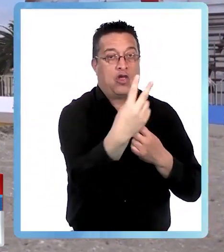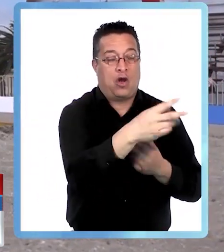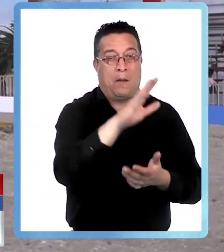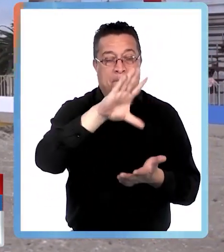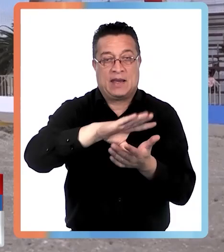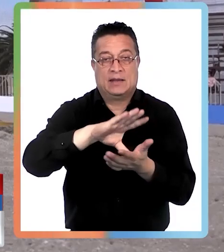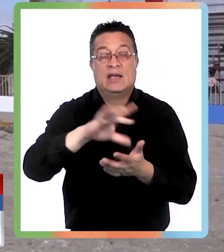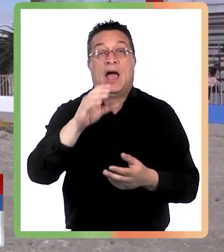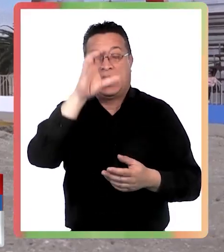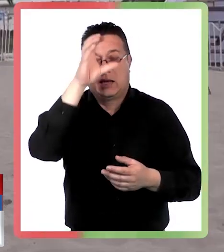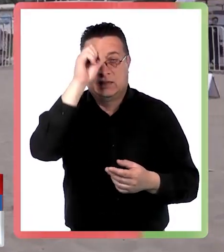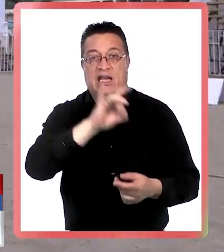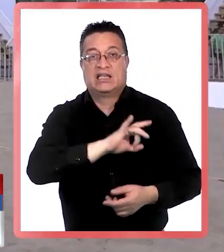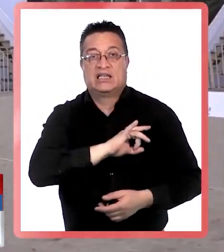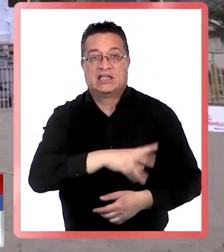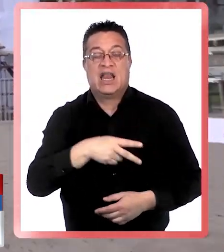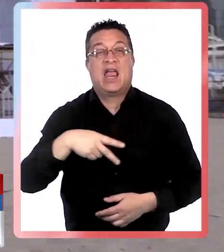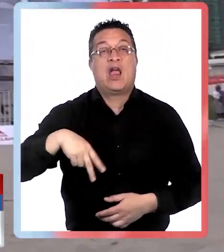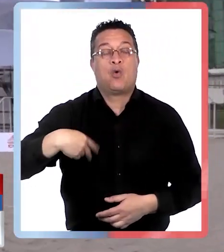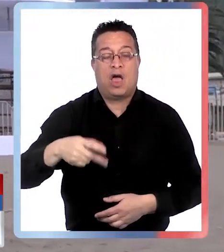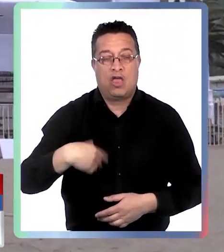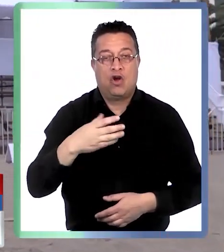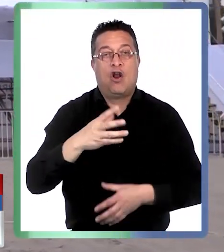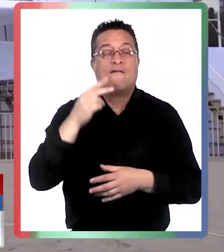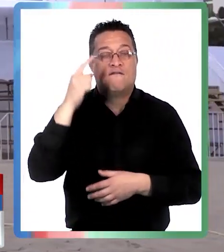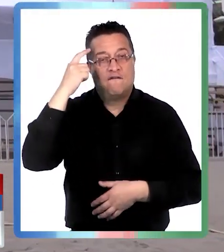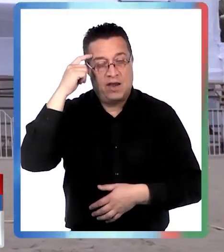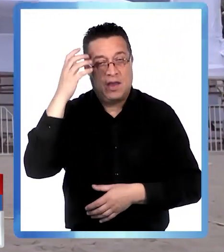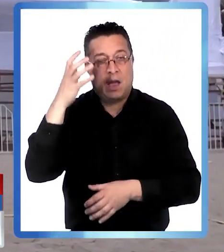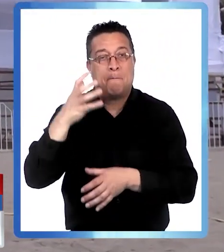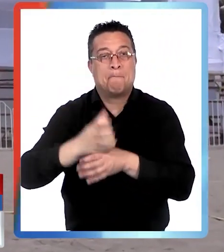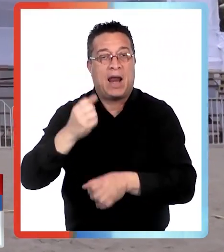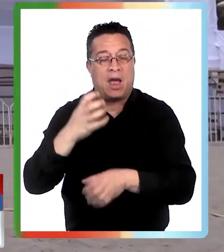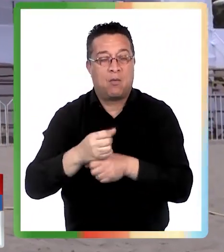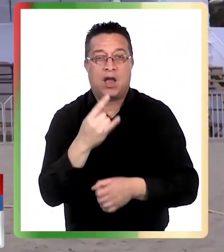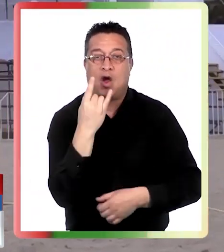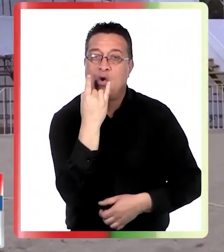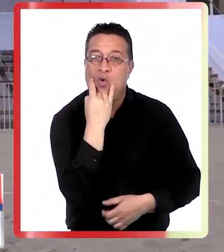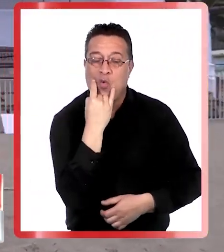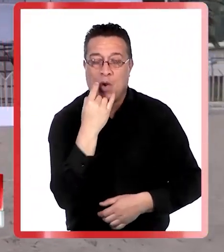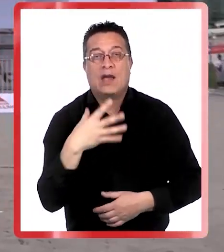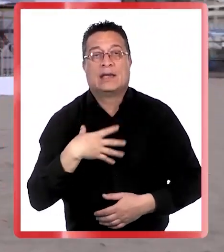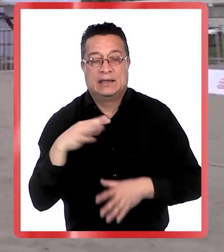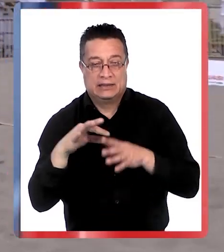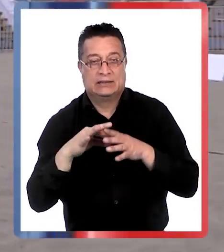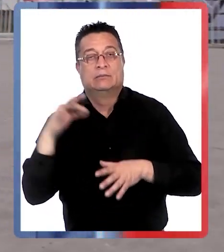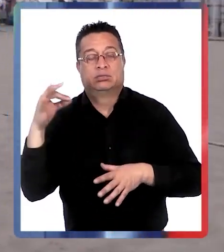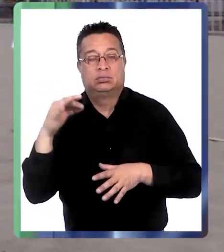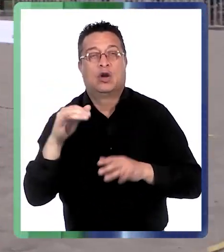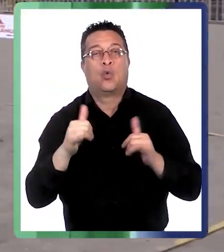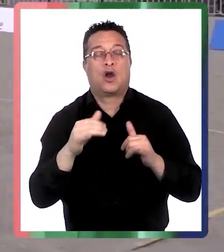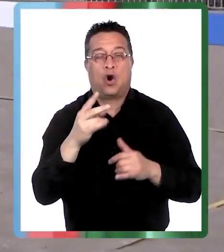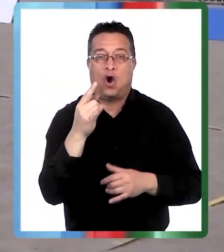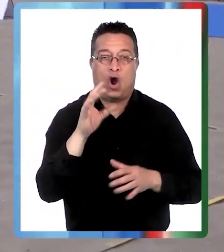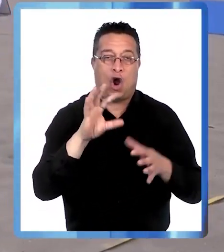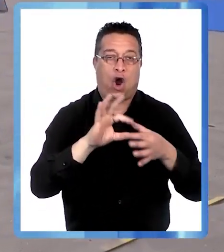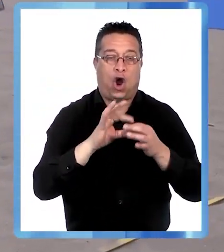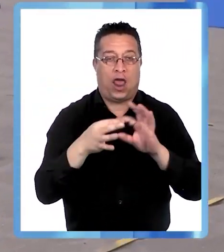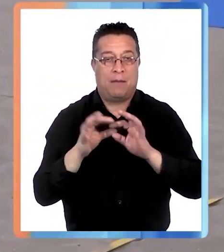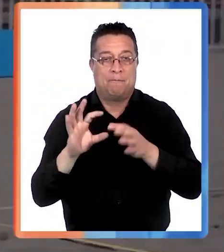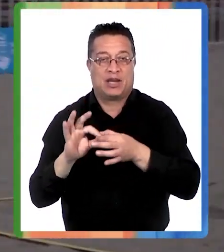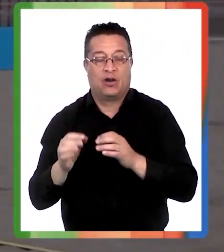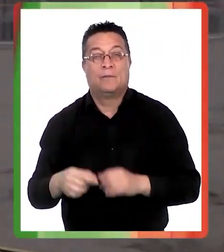Argentina chile Ecuador Bolivia Paraguay y Uruguay buscarán su paz a los Juegos Olímpicos estamos primero